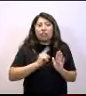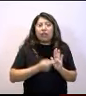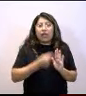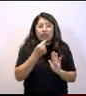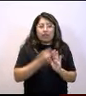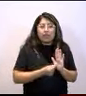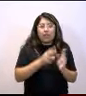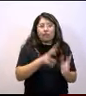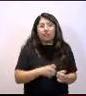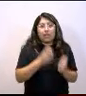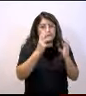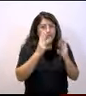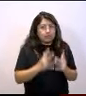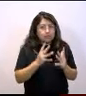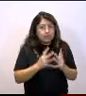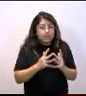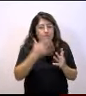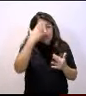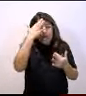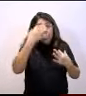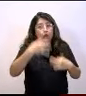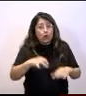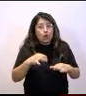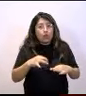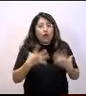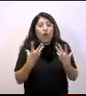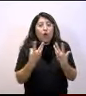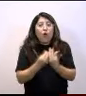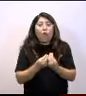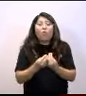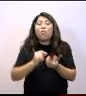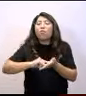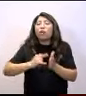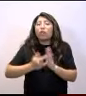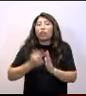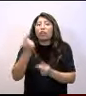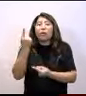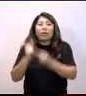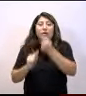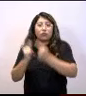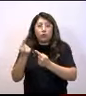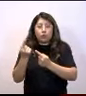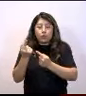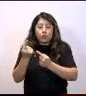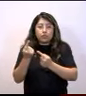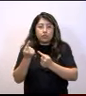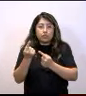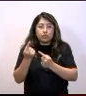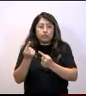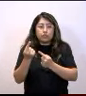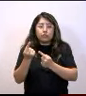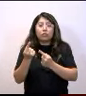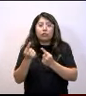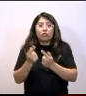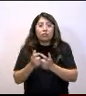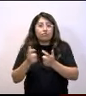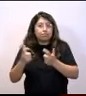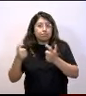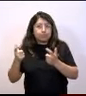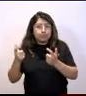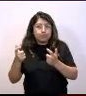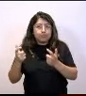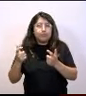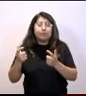y administrativas coherente también con un proyecto de presupuestos en absoluto expansivo, con un proyecto